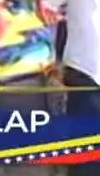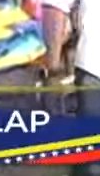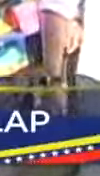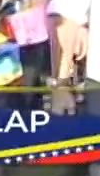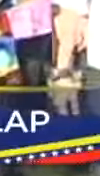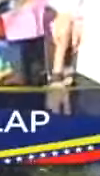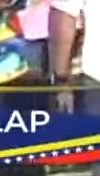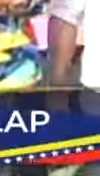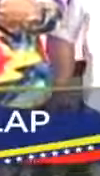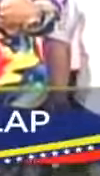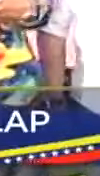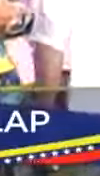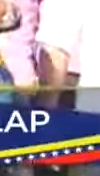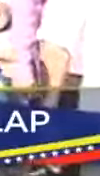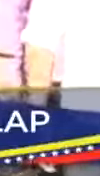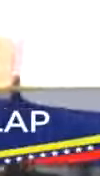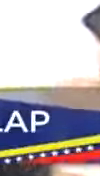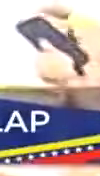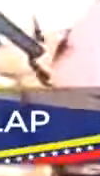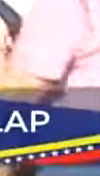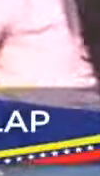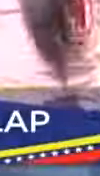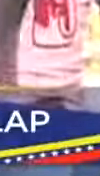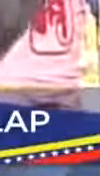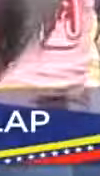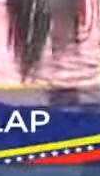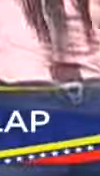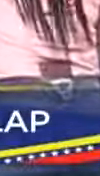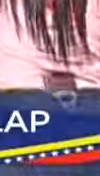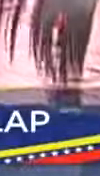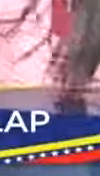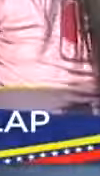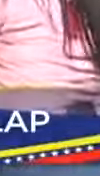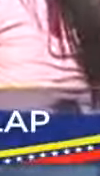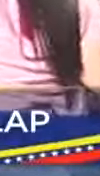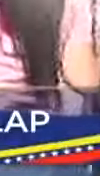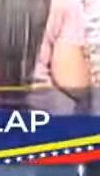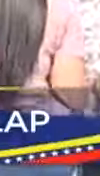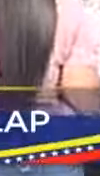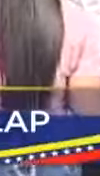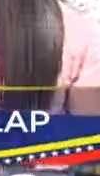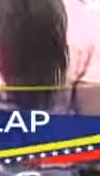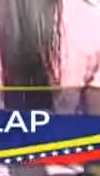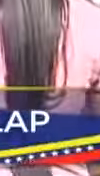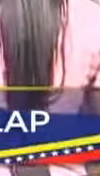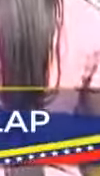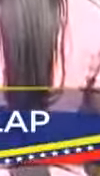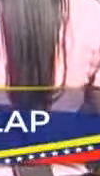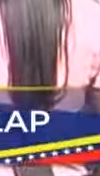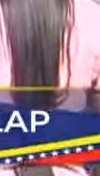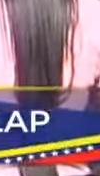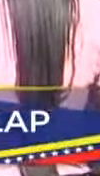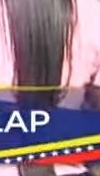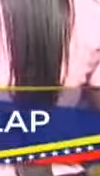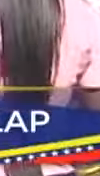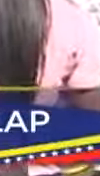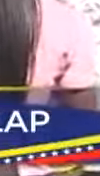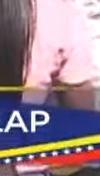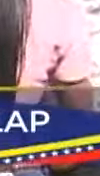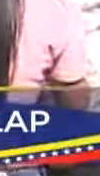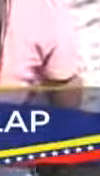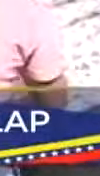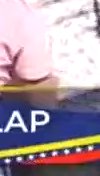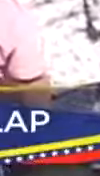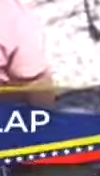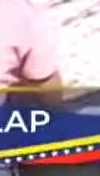maíz blanco. Entonces podemos informar que se realiza la celebración desde acá, desde el Domo Bolivariano